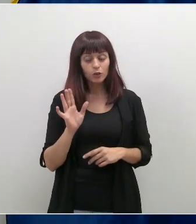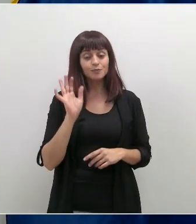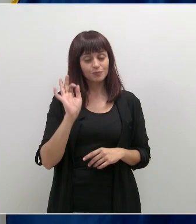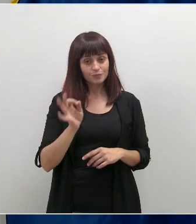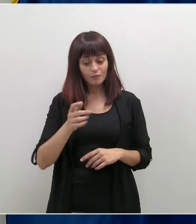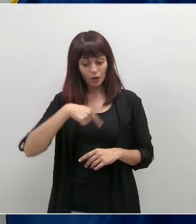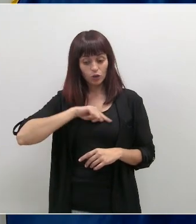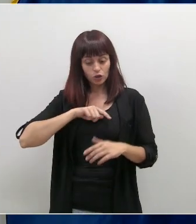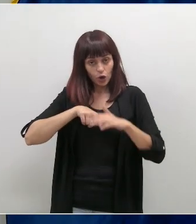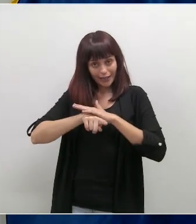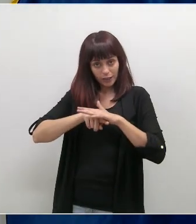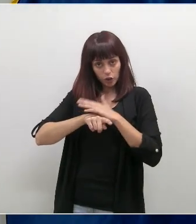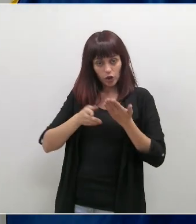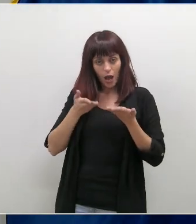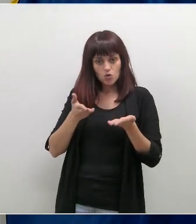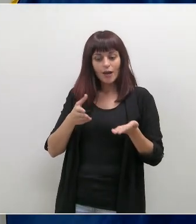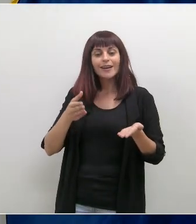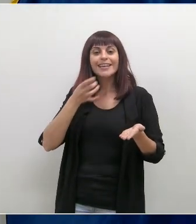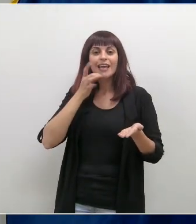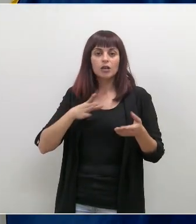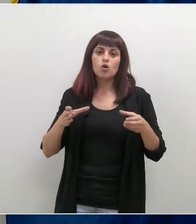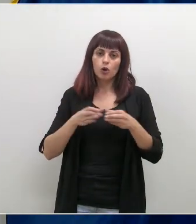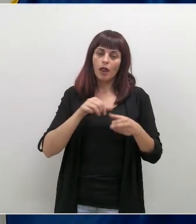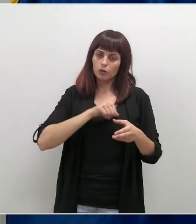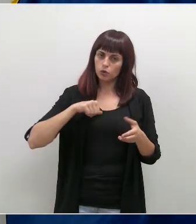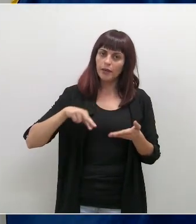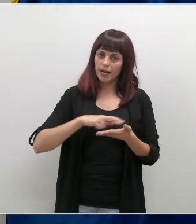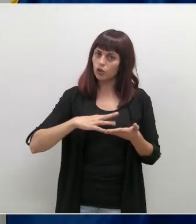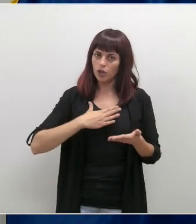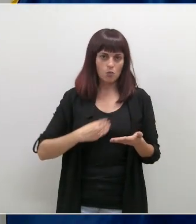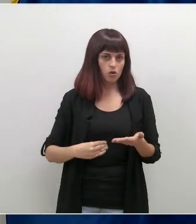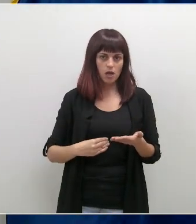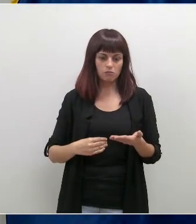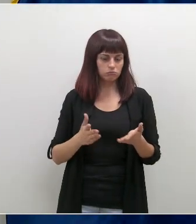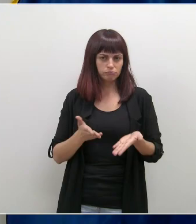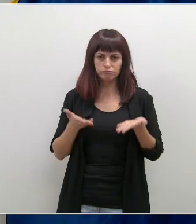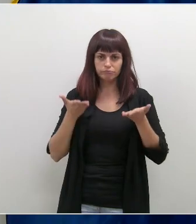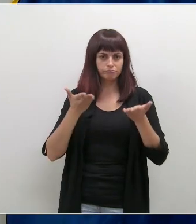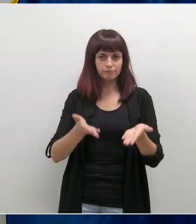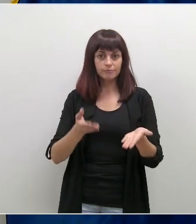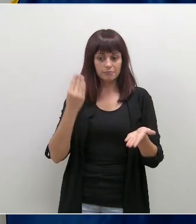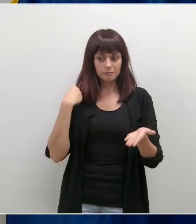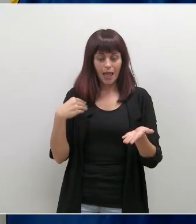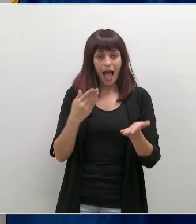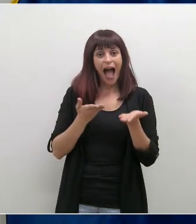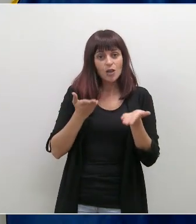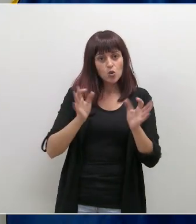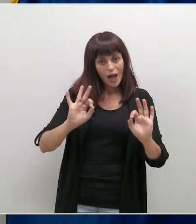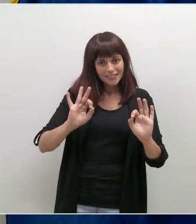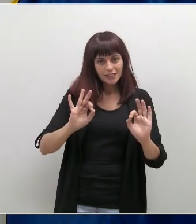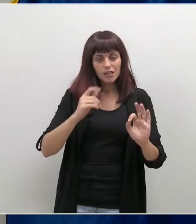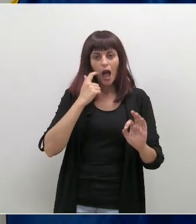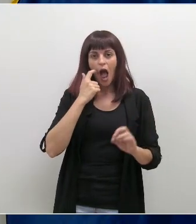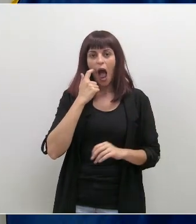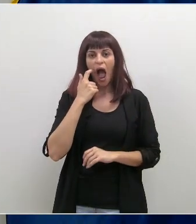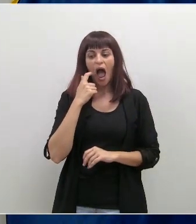hemos gestionado esta ayuda somos la Comunidad Autónoma de la Región de Murcia y hemos puesto toda la carne en el asador en esta línea de ayudas concretas, dotada,